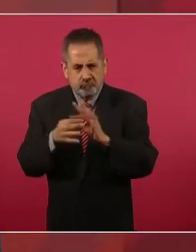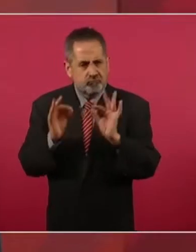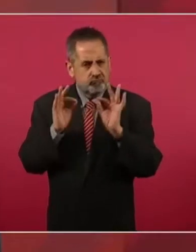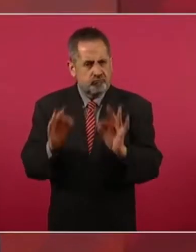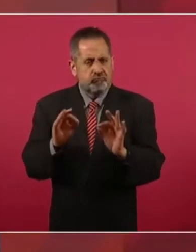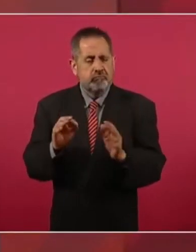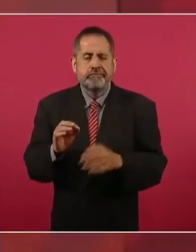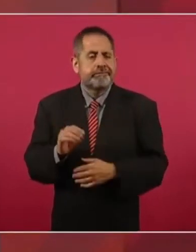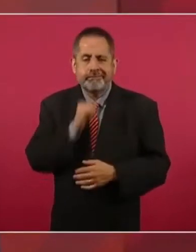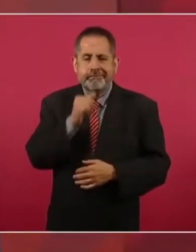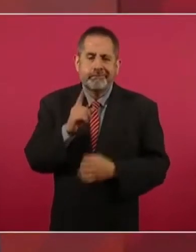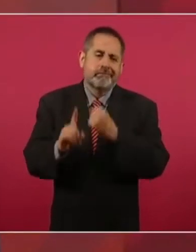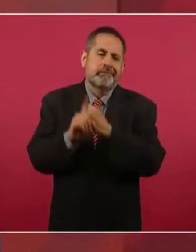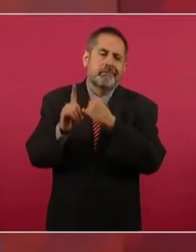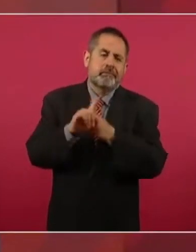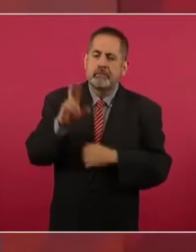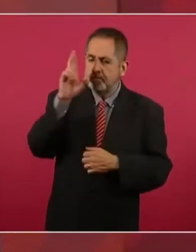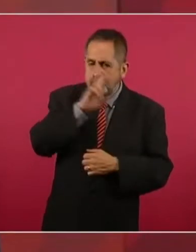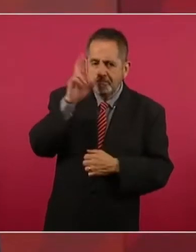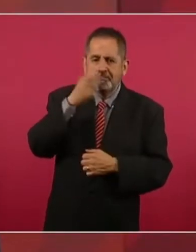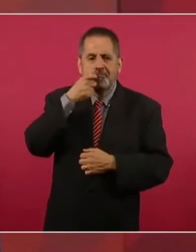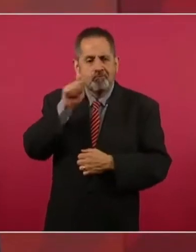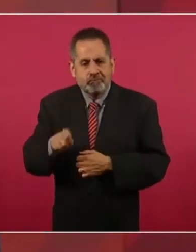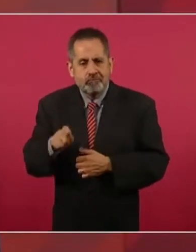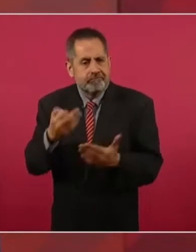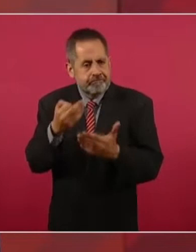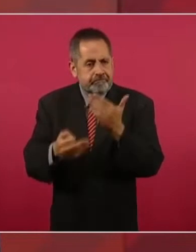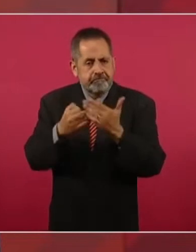de Rusia y Ucrania.